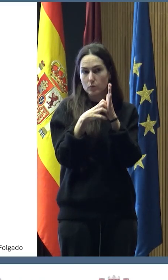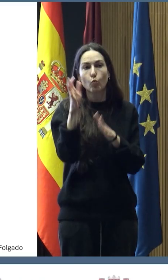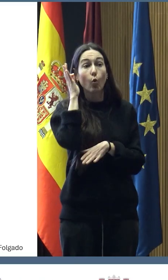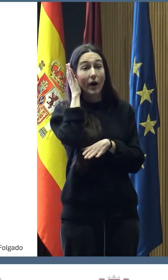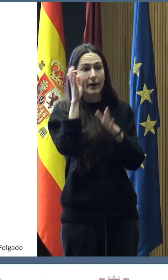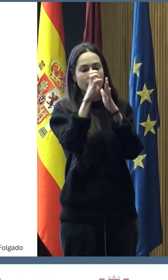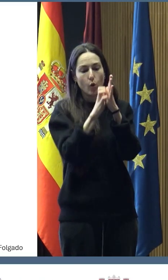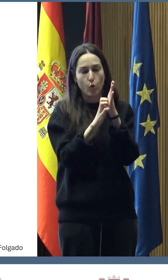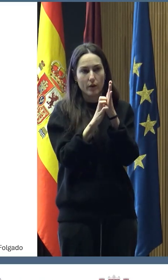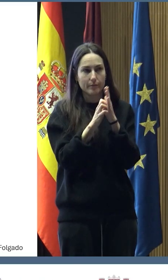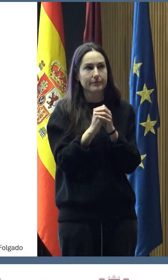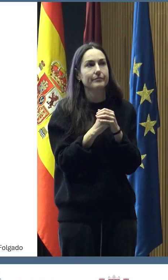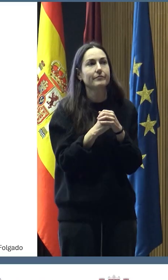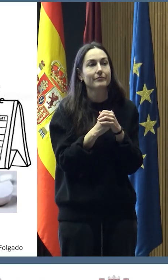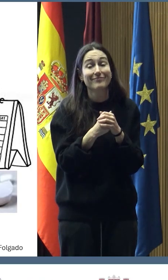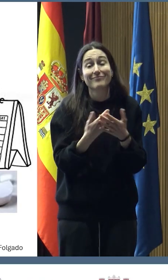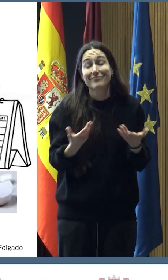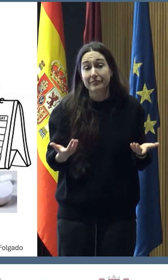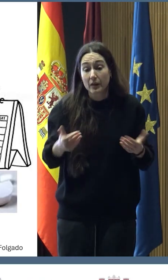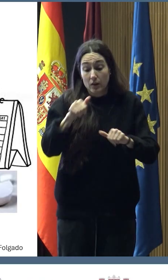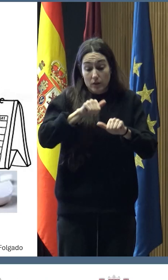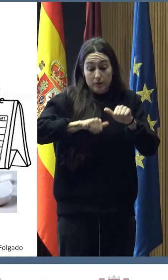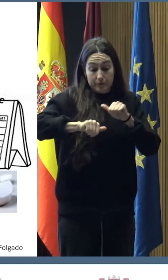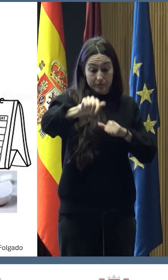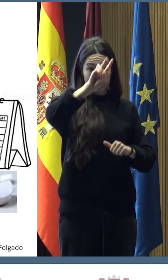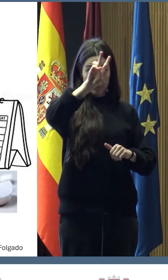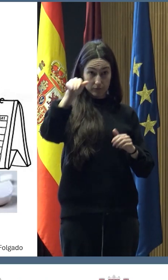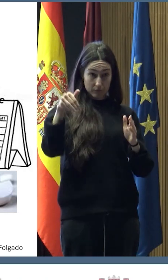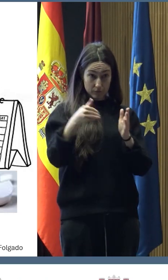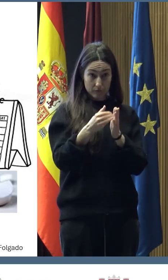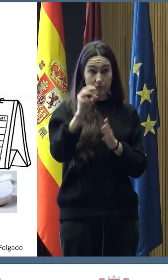las mujeres. O sea que a partir de 2013,